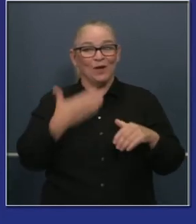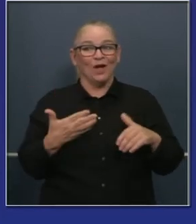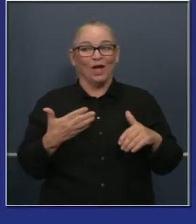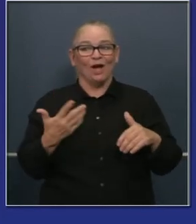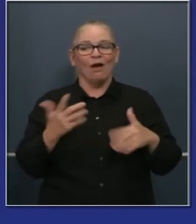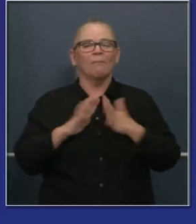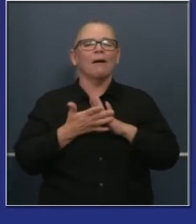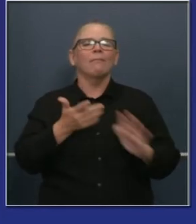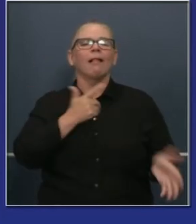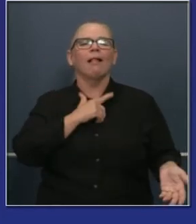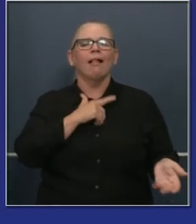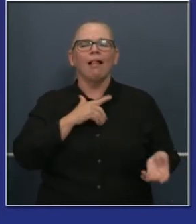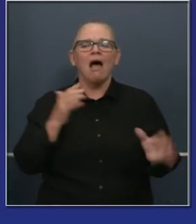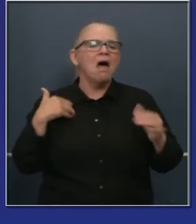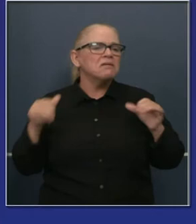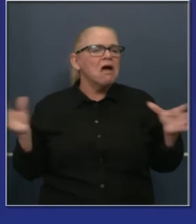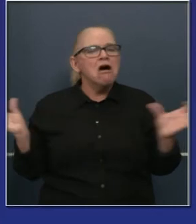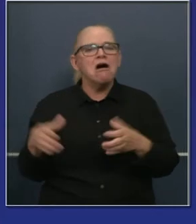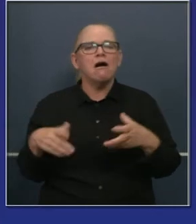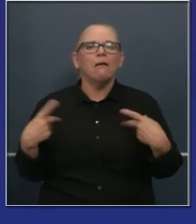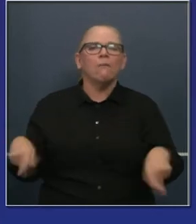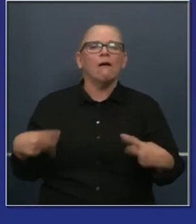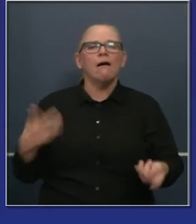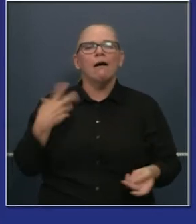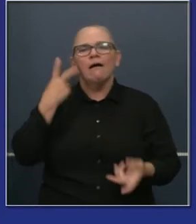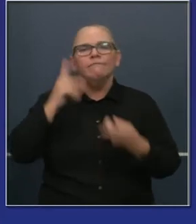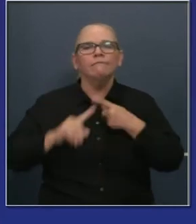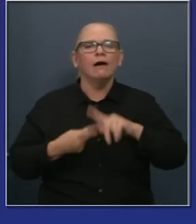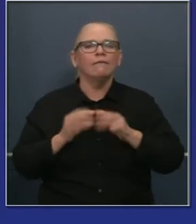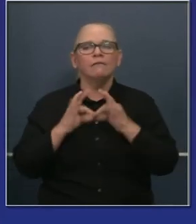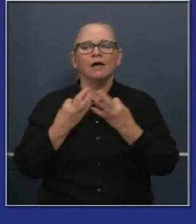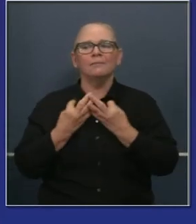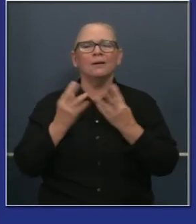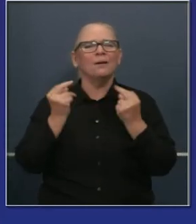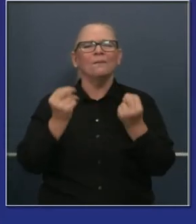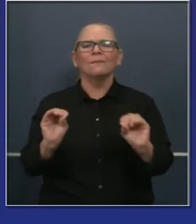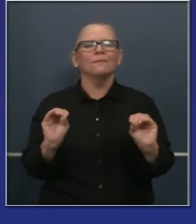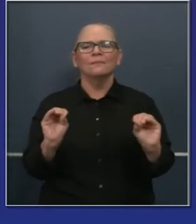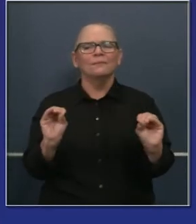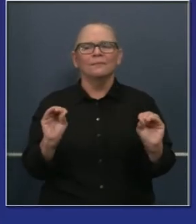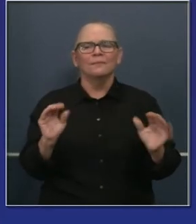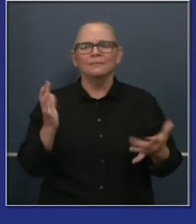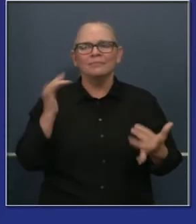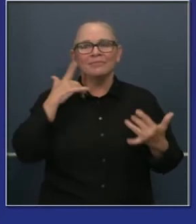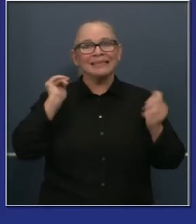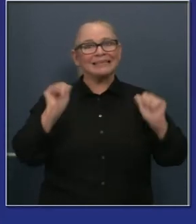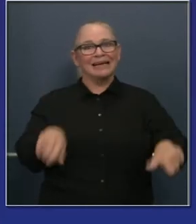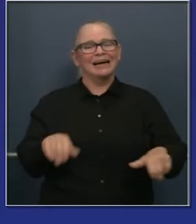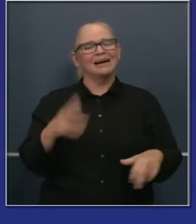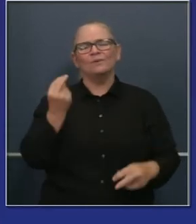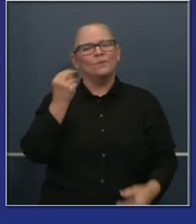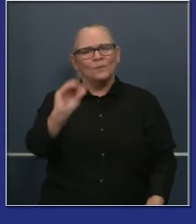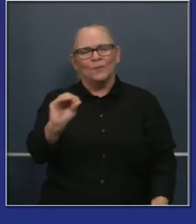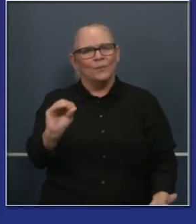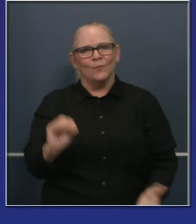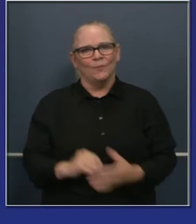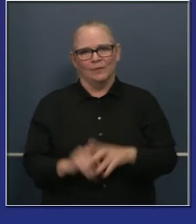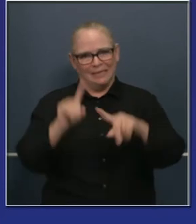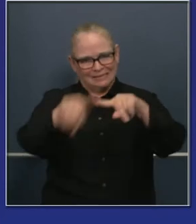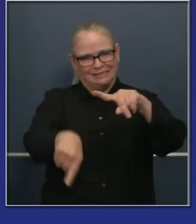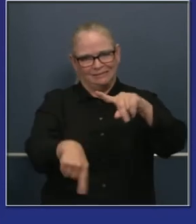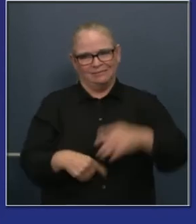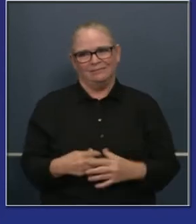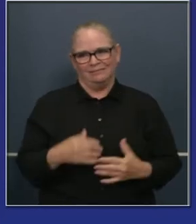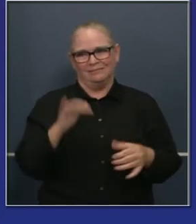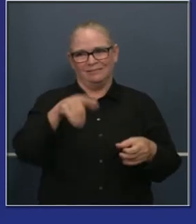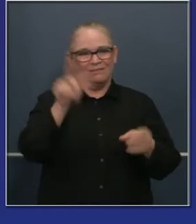de las cosas necesarias que es el distanciamiento social y que permitamos que nos permitamos entrar